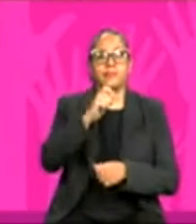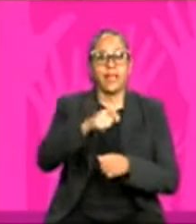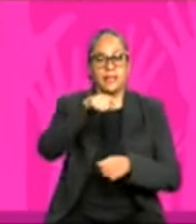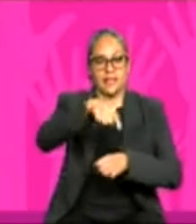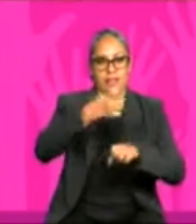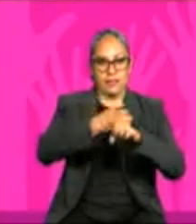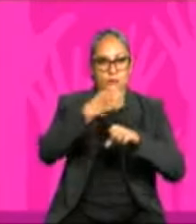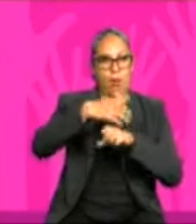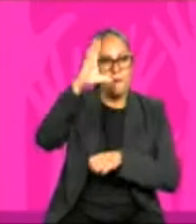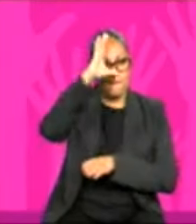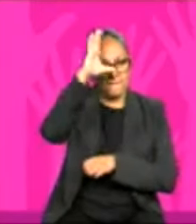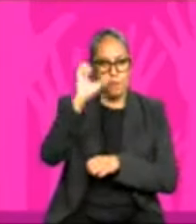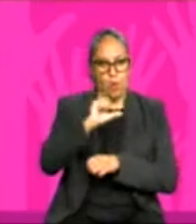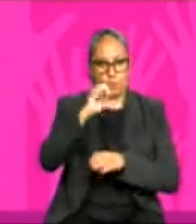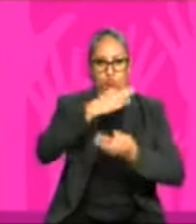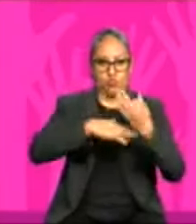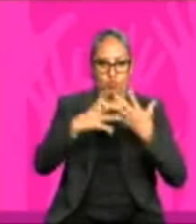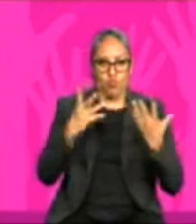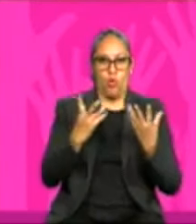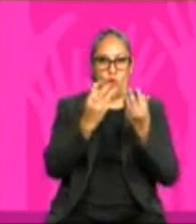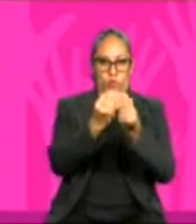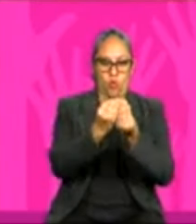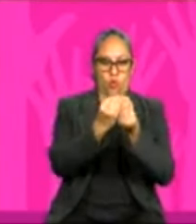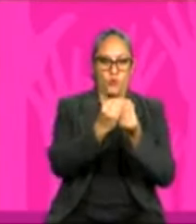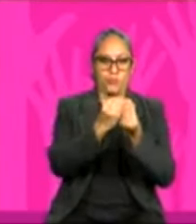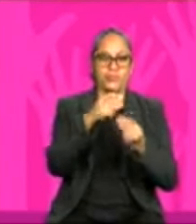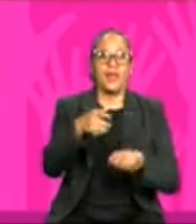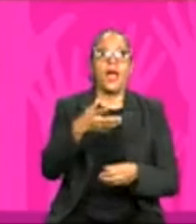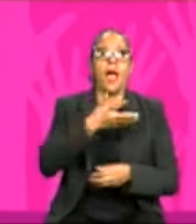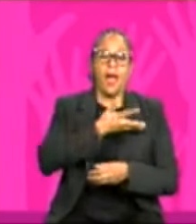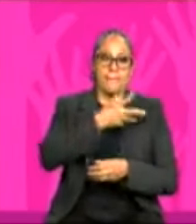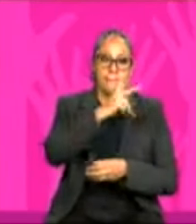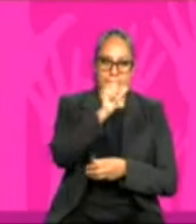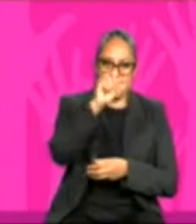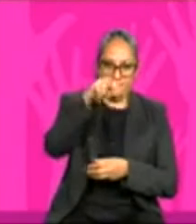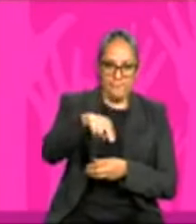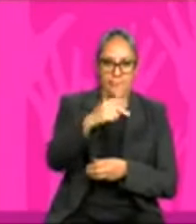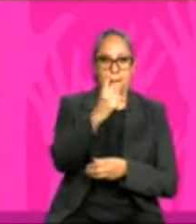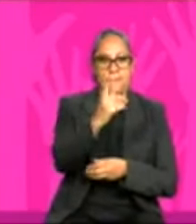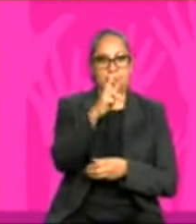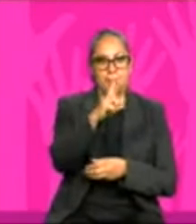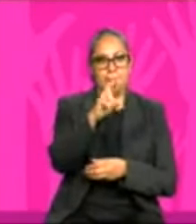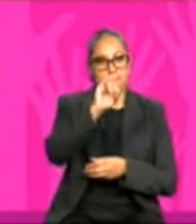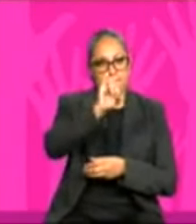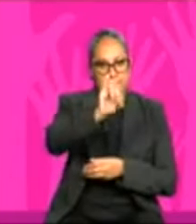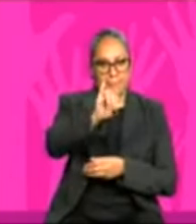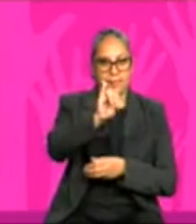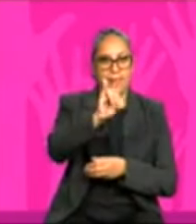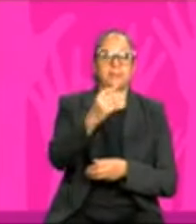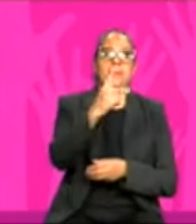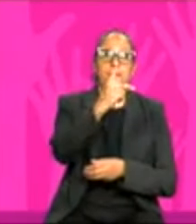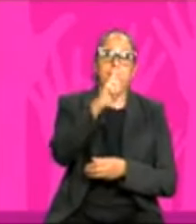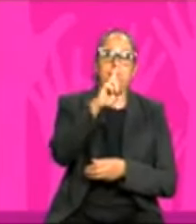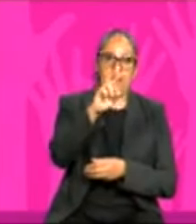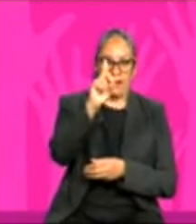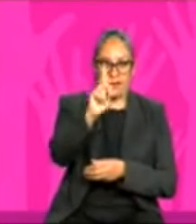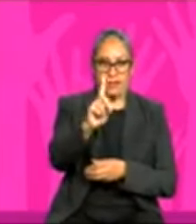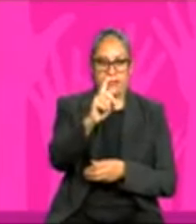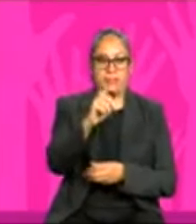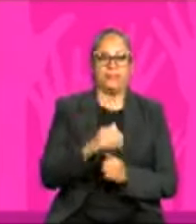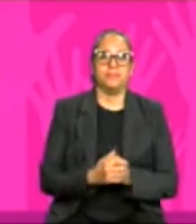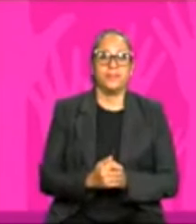Morelos Vamos Todos, integrada por los partidos Acción Nacional, Partido Revolucionario Institucional, Partido de la Revolución Democrática y